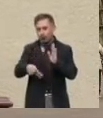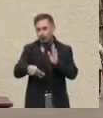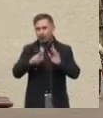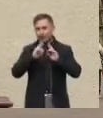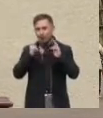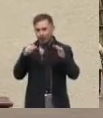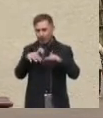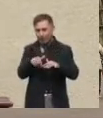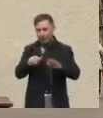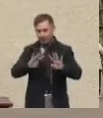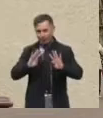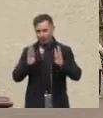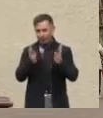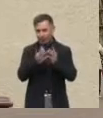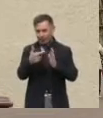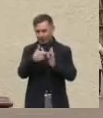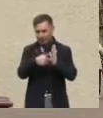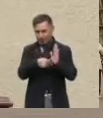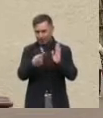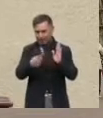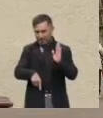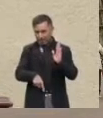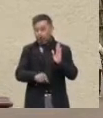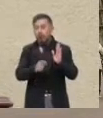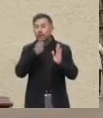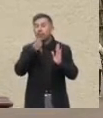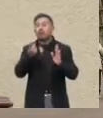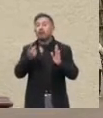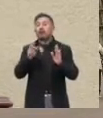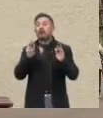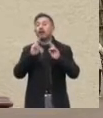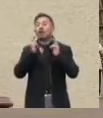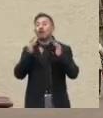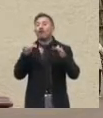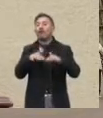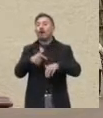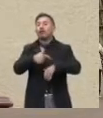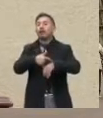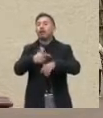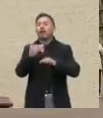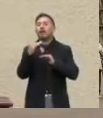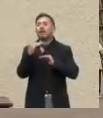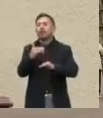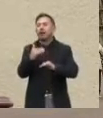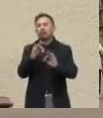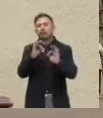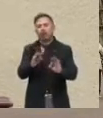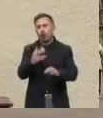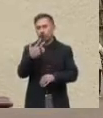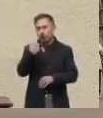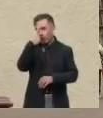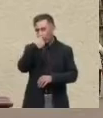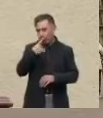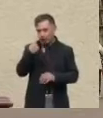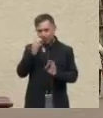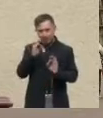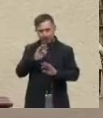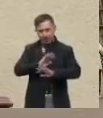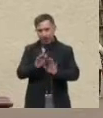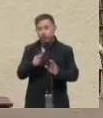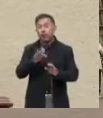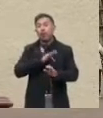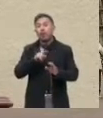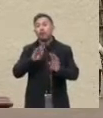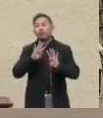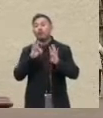los trabajos de este órgano colegiado, y que establece que el tiempo límite de la duración de las sesiones es precisamente de 8 horas, con la posibilidad de que el Consejo